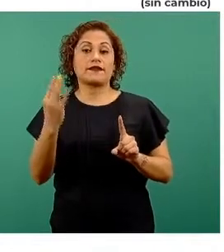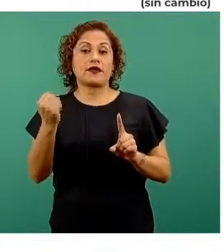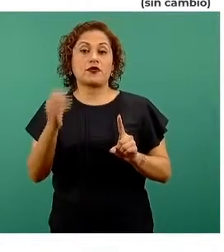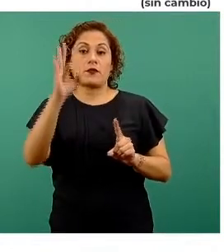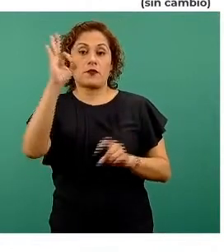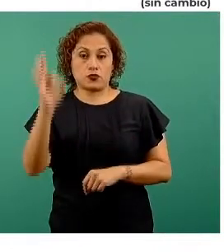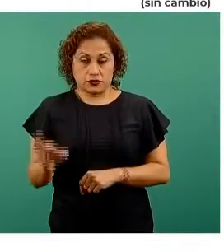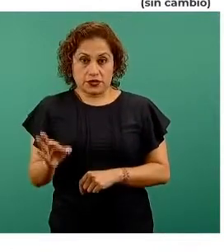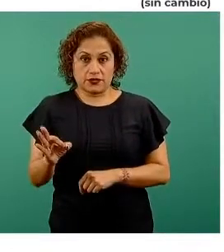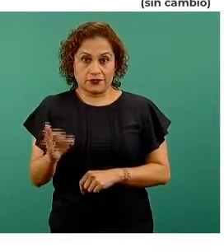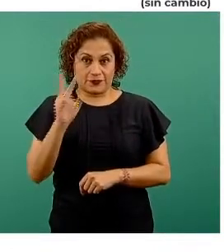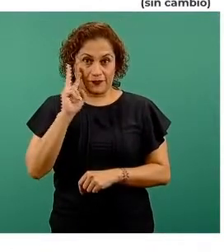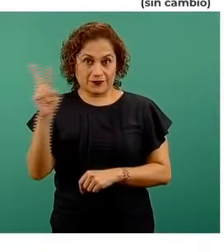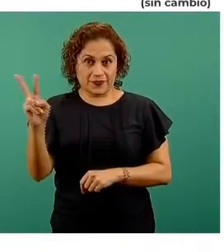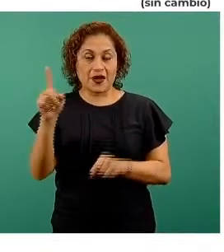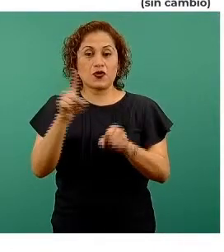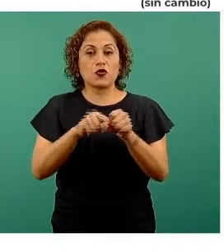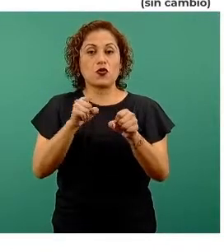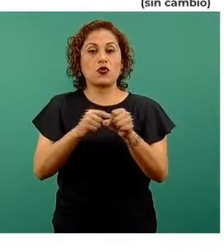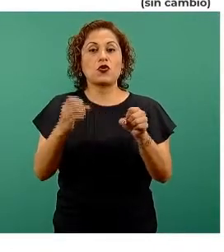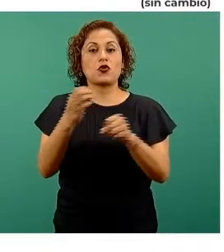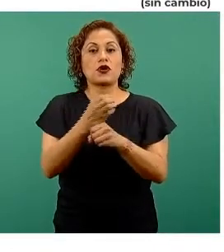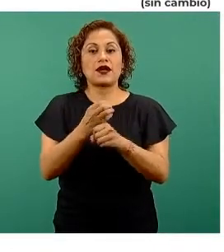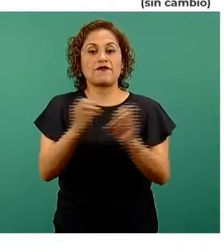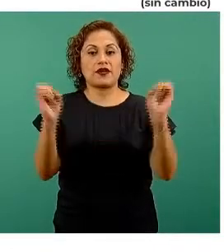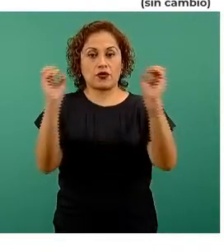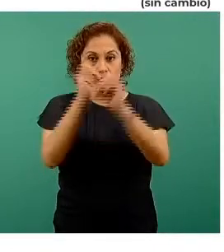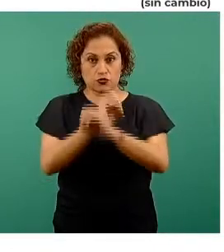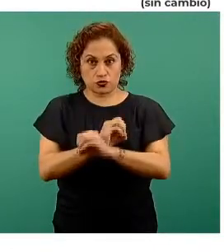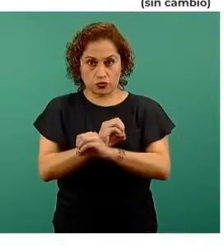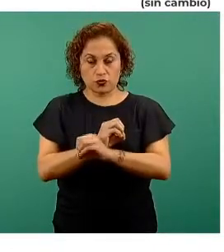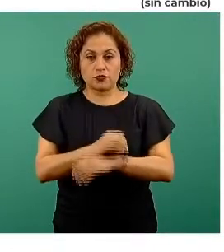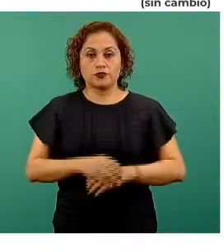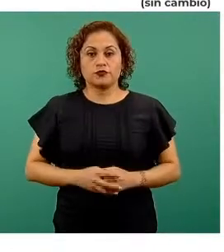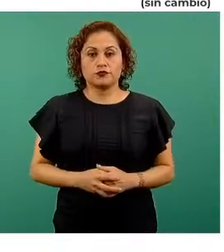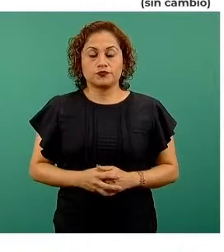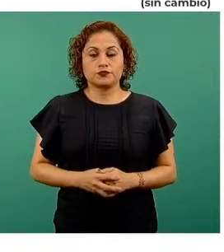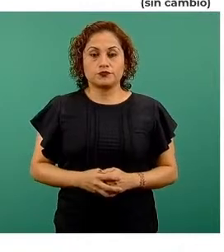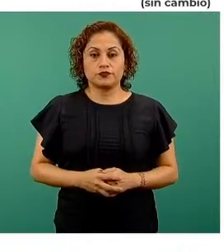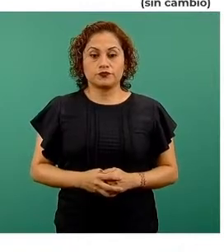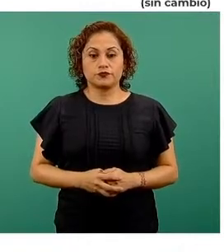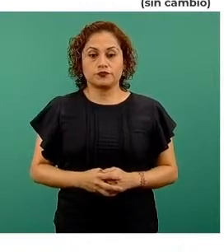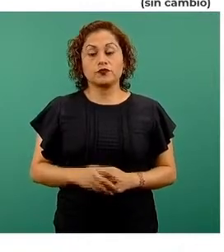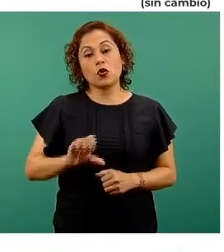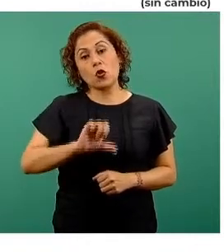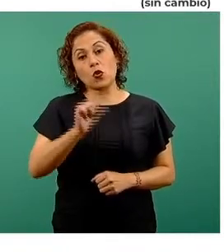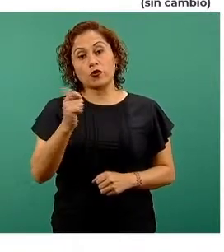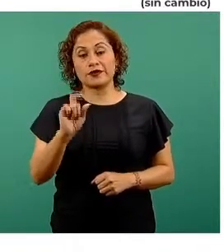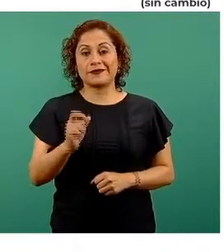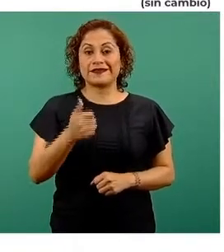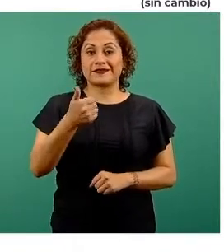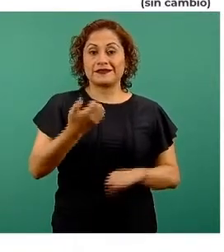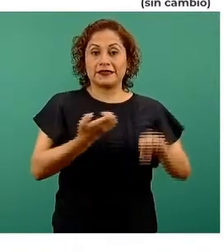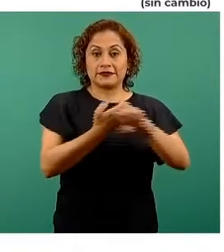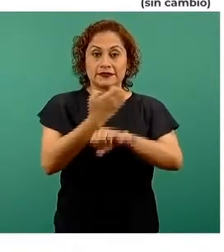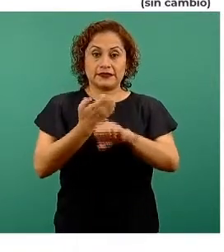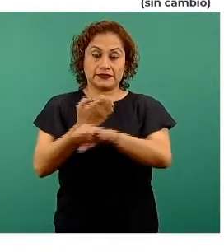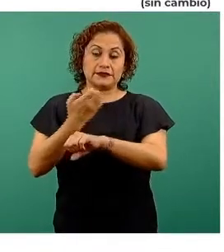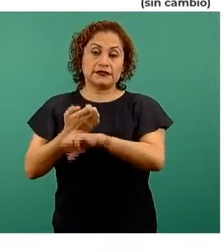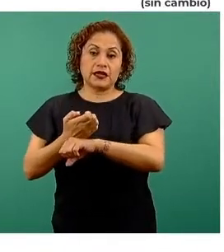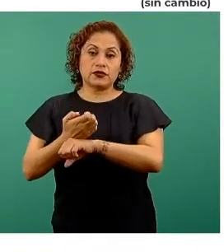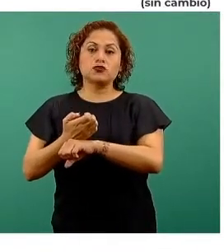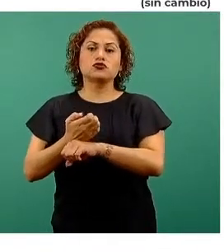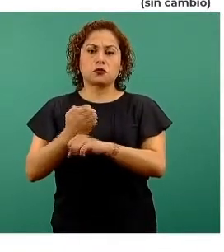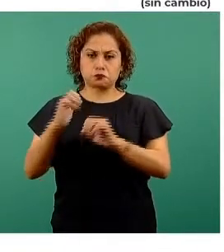ocupación, están identificadas en el color café más oscuro en el mapa, y tenemos 26 entidades que tienen también menos